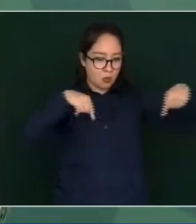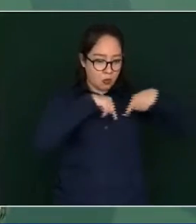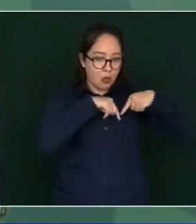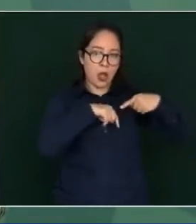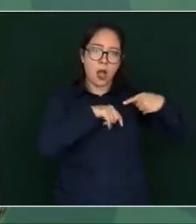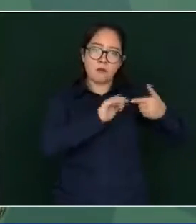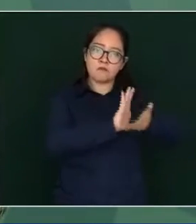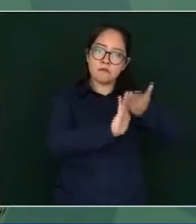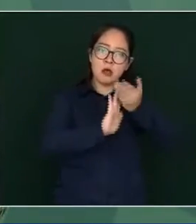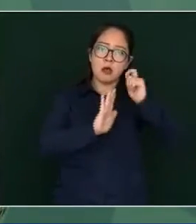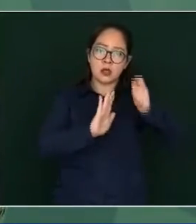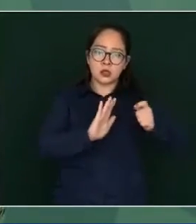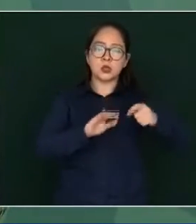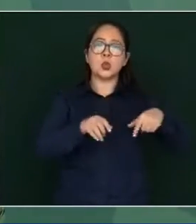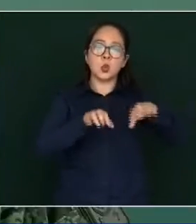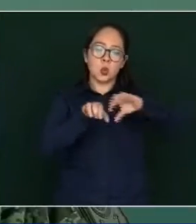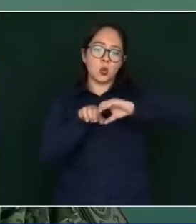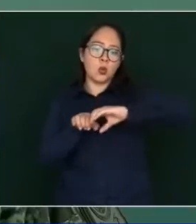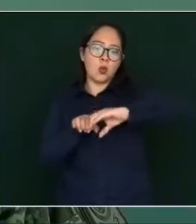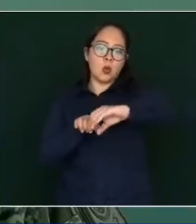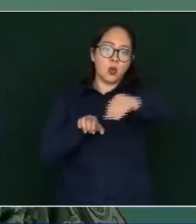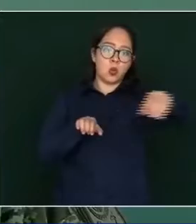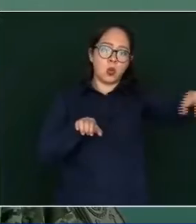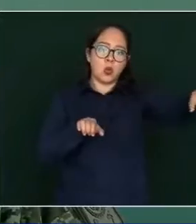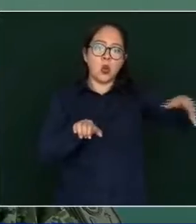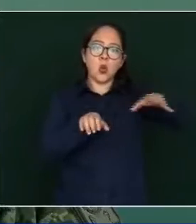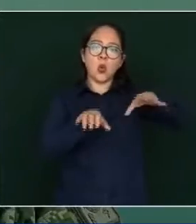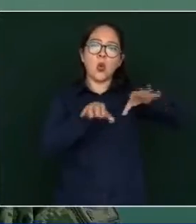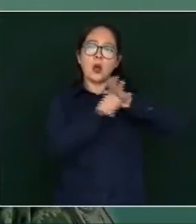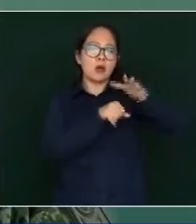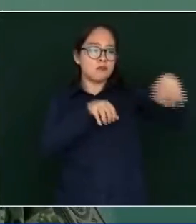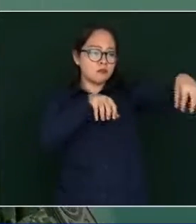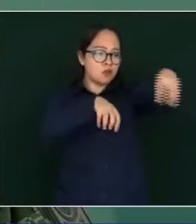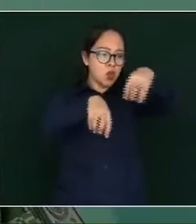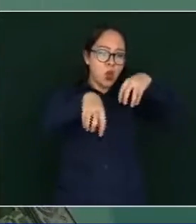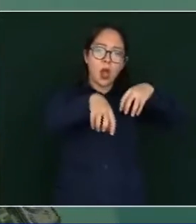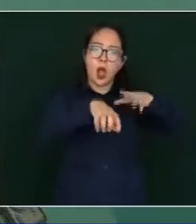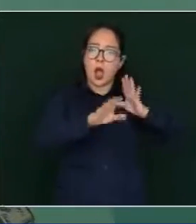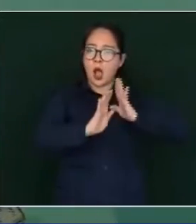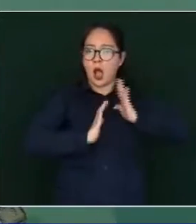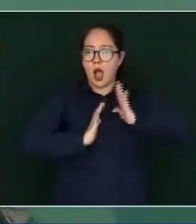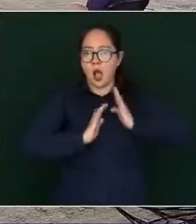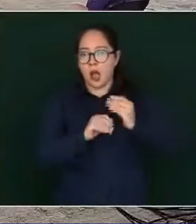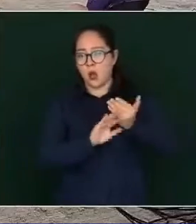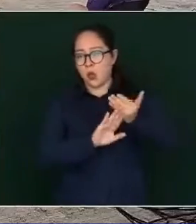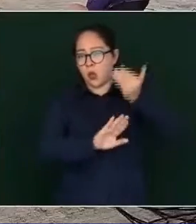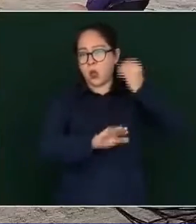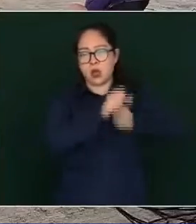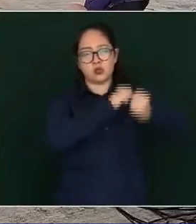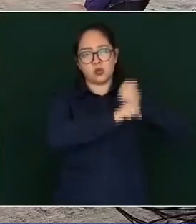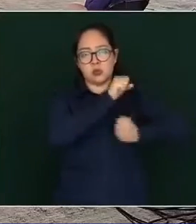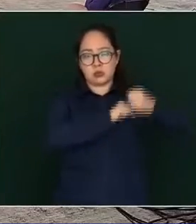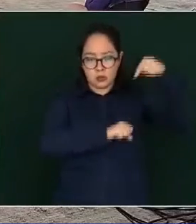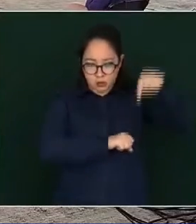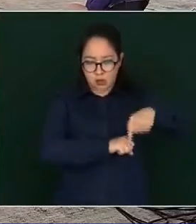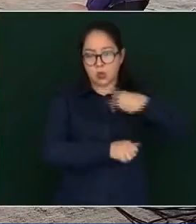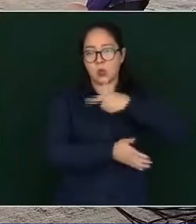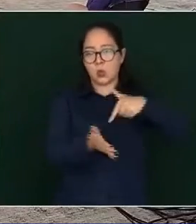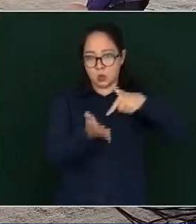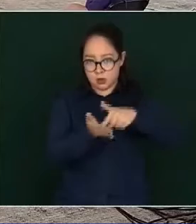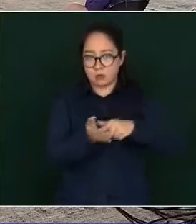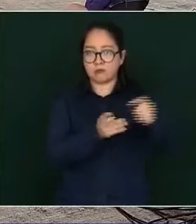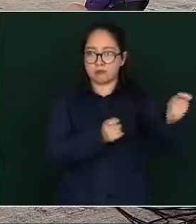los hangares que corresponden a los escuadrones aéreos que operan y que han operado desde hace muchos años